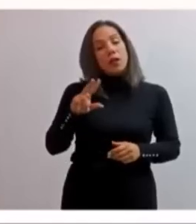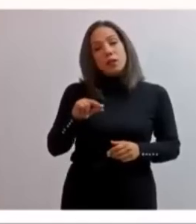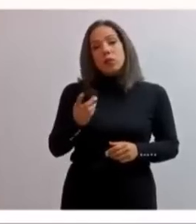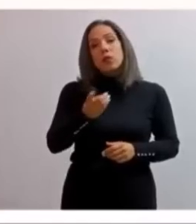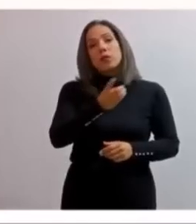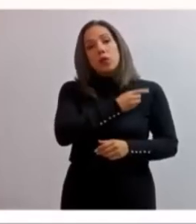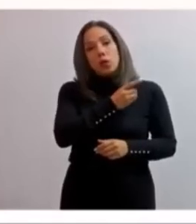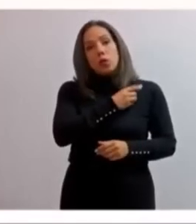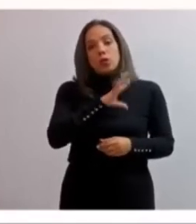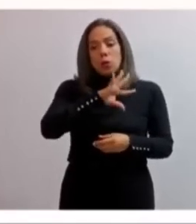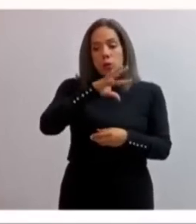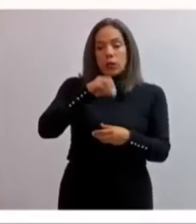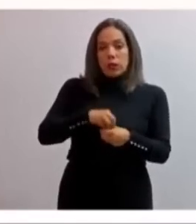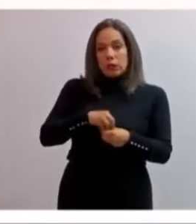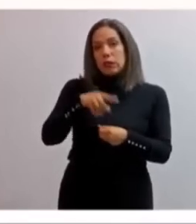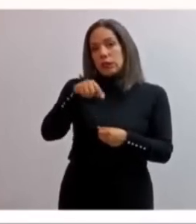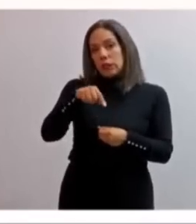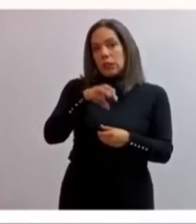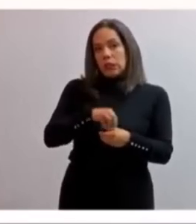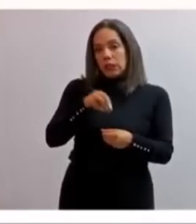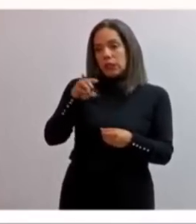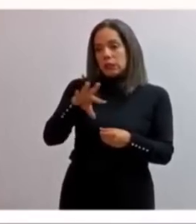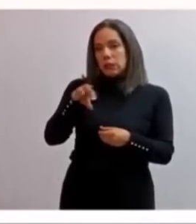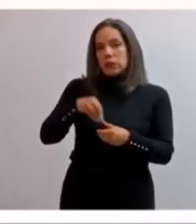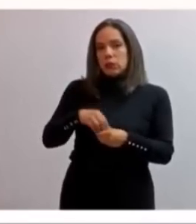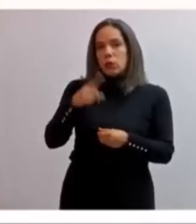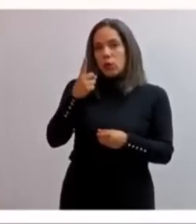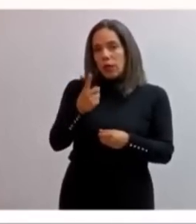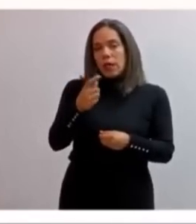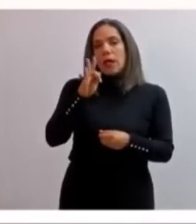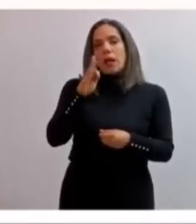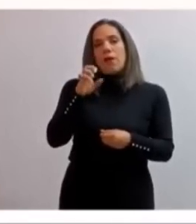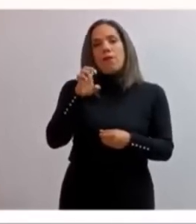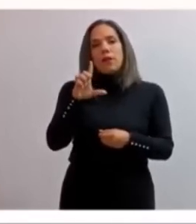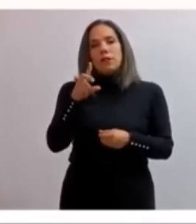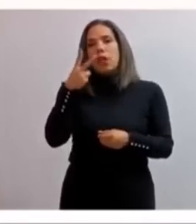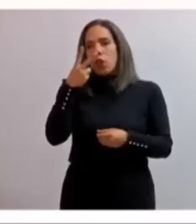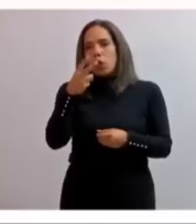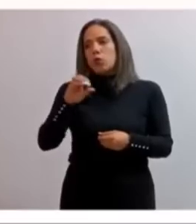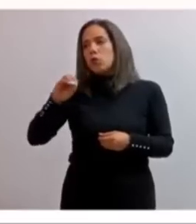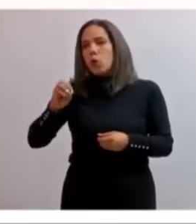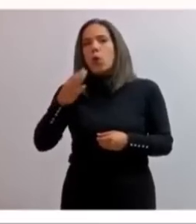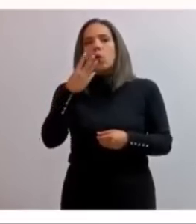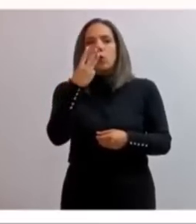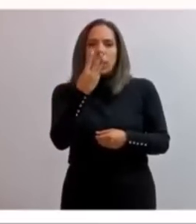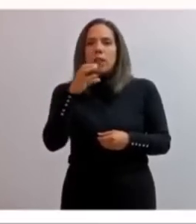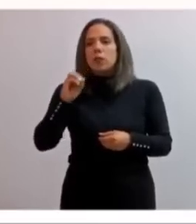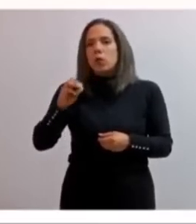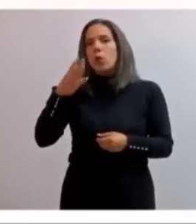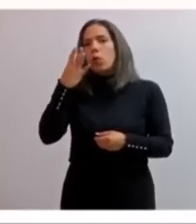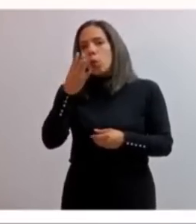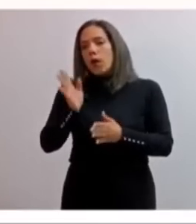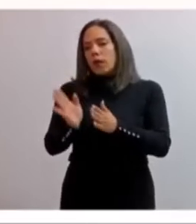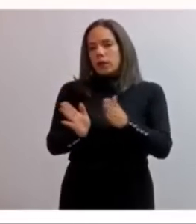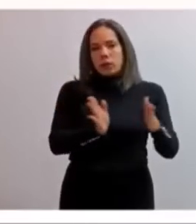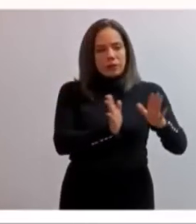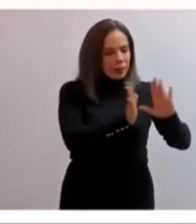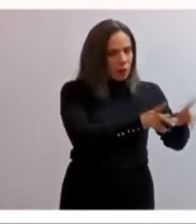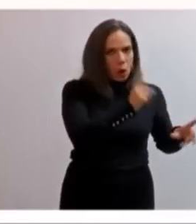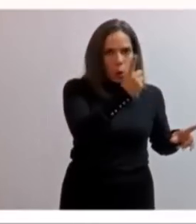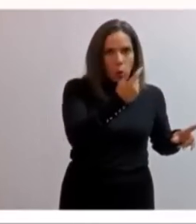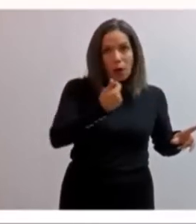hacer integración en la fase 2, en la fase 3, 4 y 5, que en la fase 6